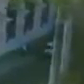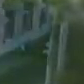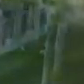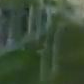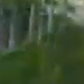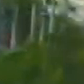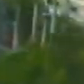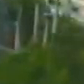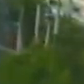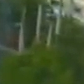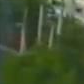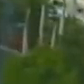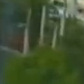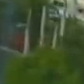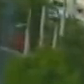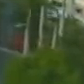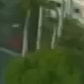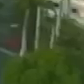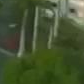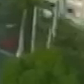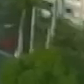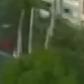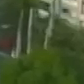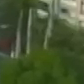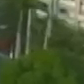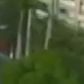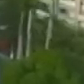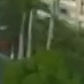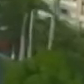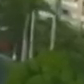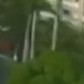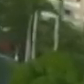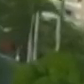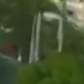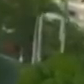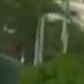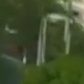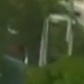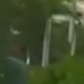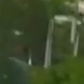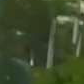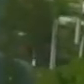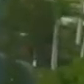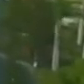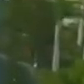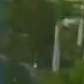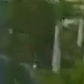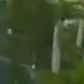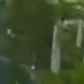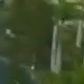Presente el ciudadano Nicolás Maduro Moros, presidente constitucional de la República Bolivariana de Venezuela.